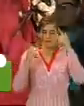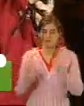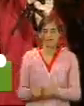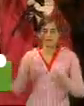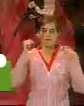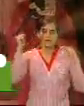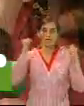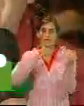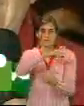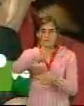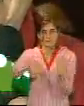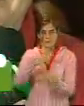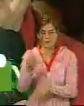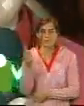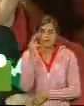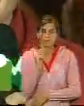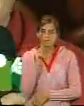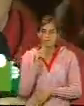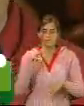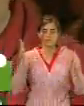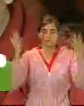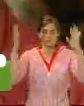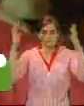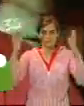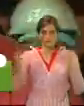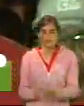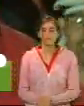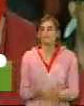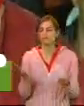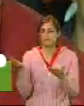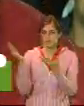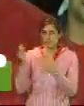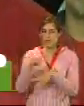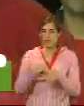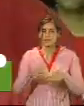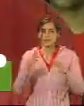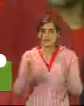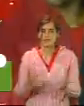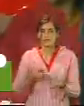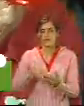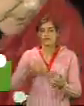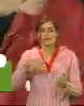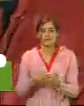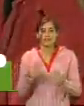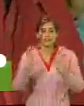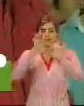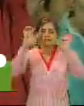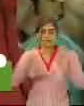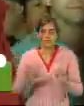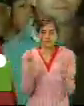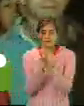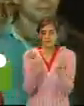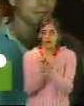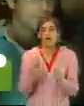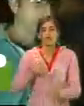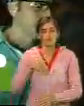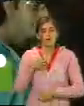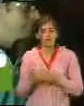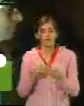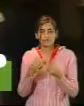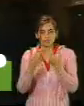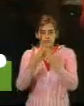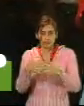¡Que viva la revolución bolivariana! Veíamos de parte del ministro pues lo que eran estas estructuras de acero que van a ser posibles